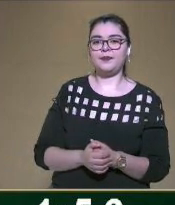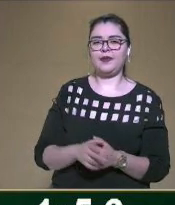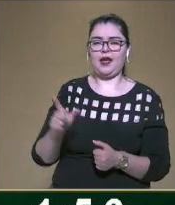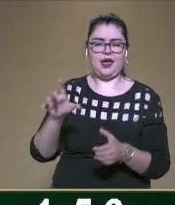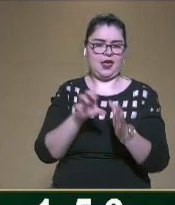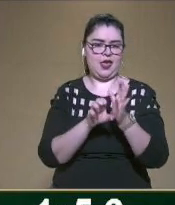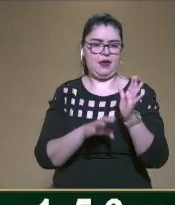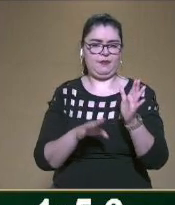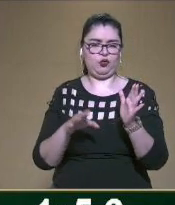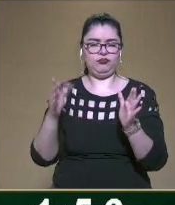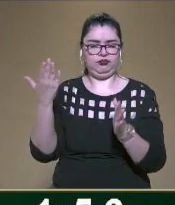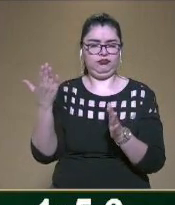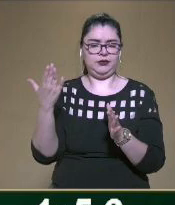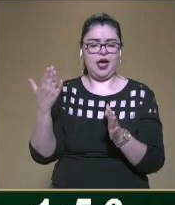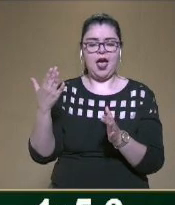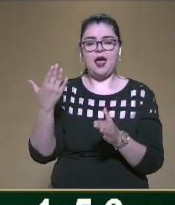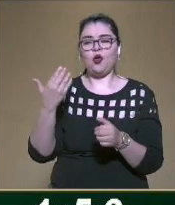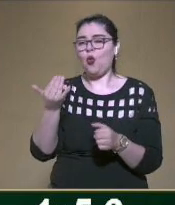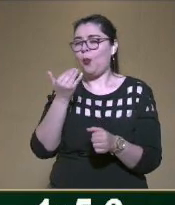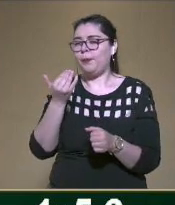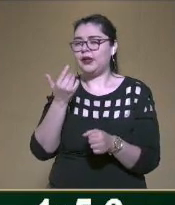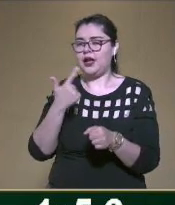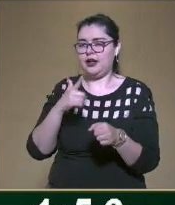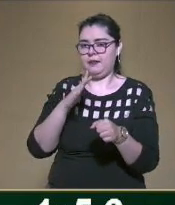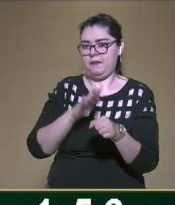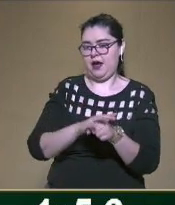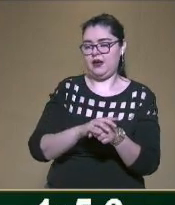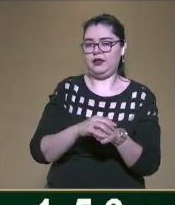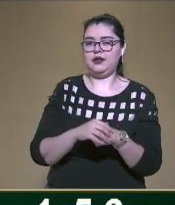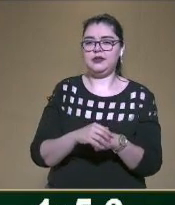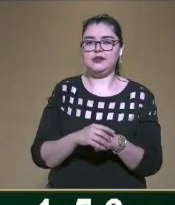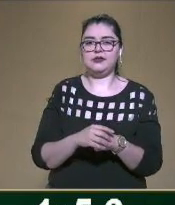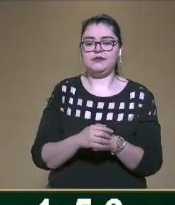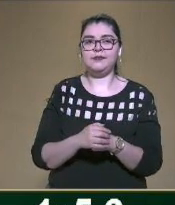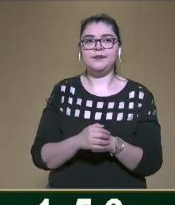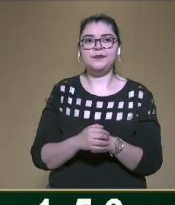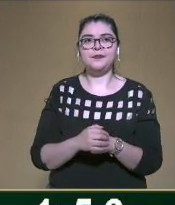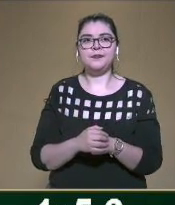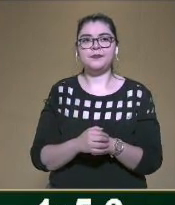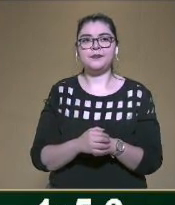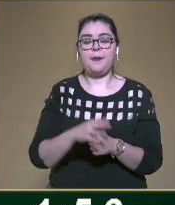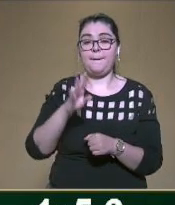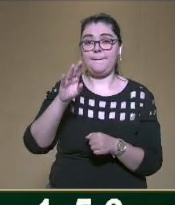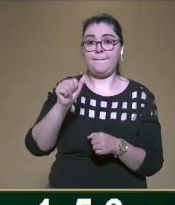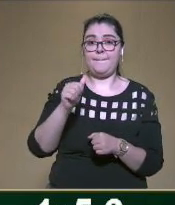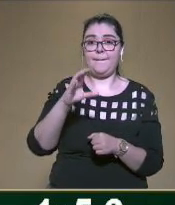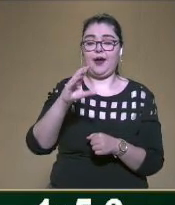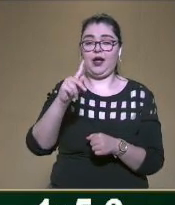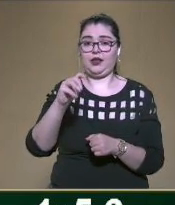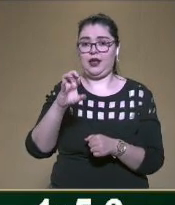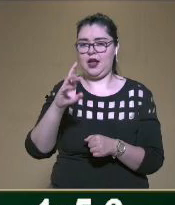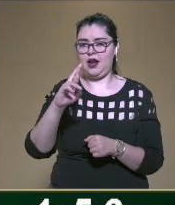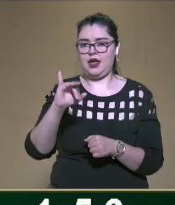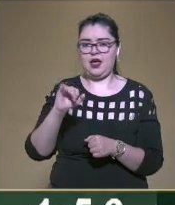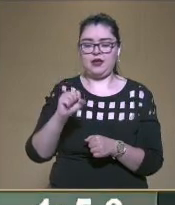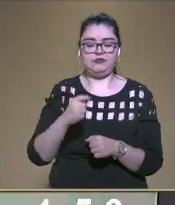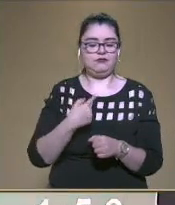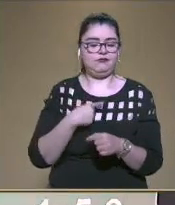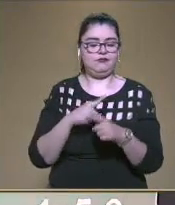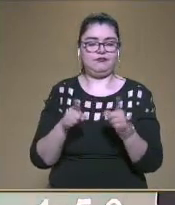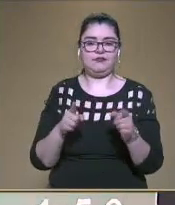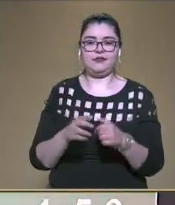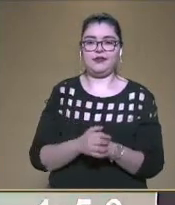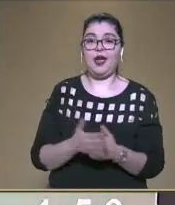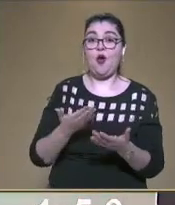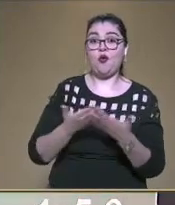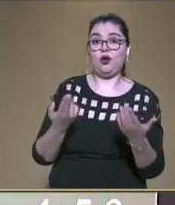animales, hongos, prolistas, algunas bacterias y otros seres humanos, ¿verdad? Por ejemplo, maestro, una pregunta. Ahora sí, niños, nosotros los seres humanos,